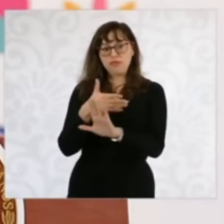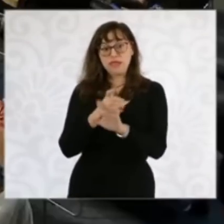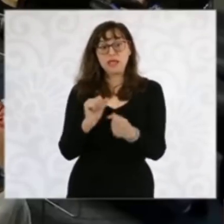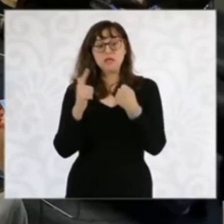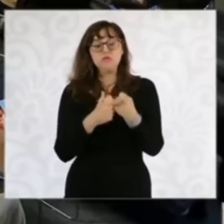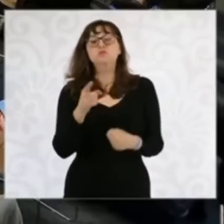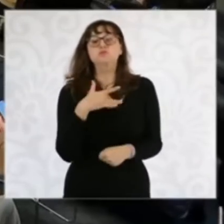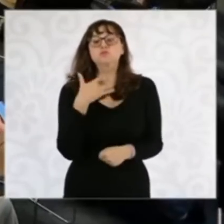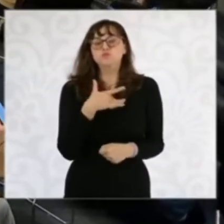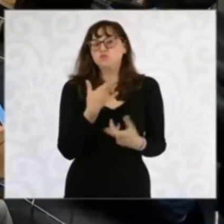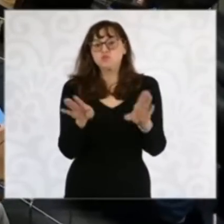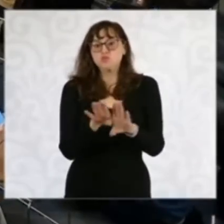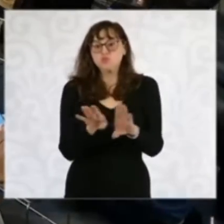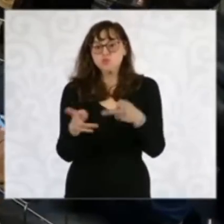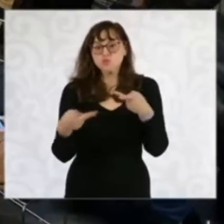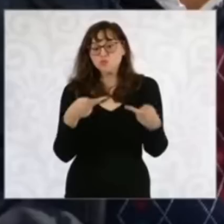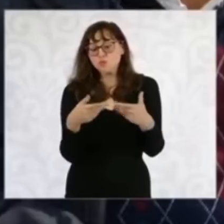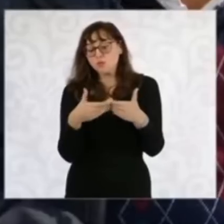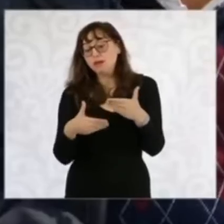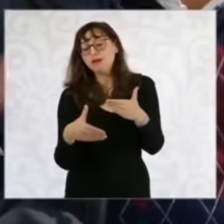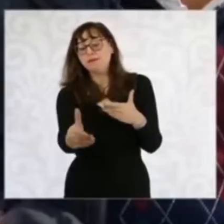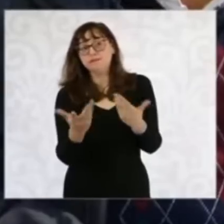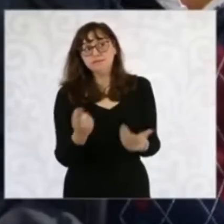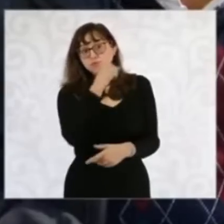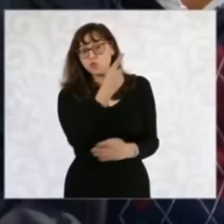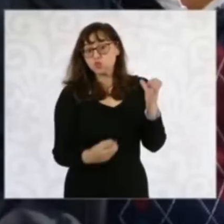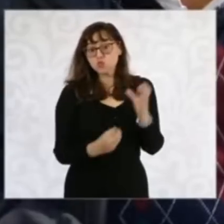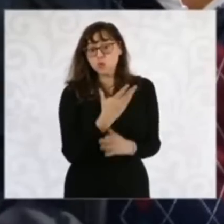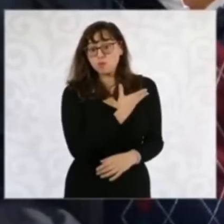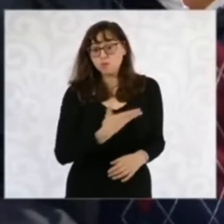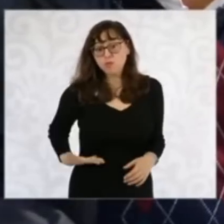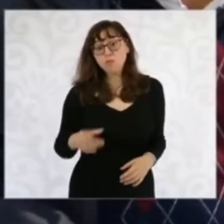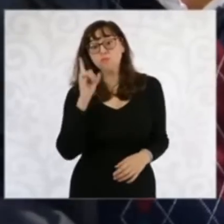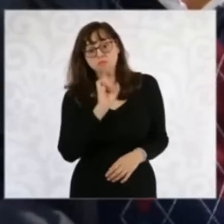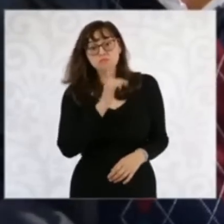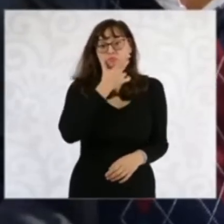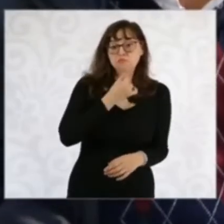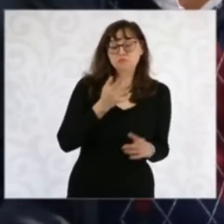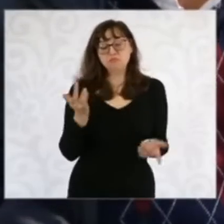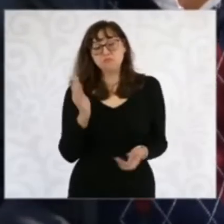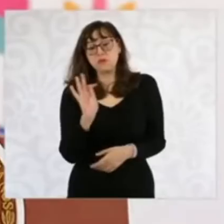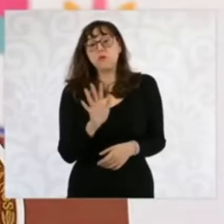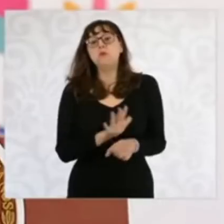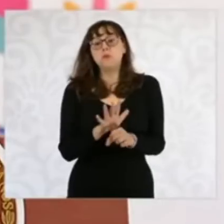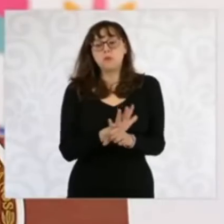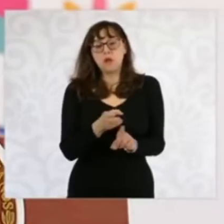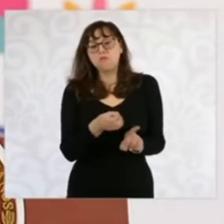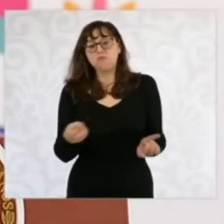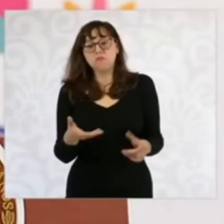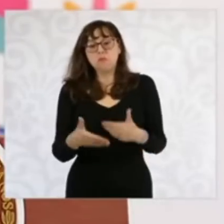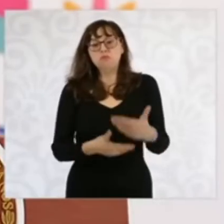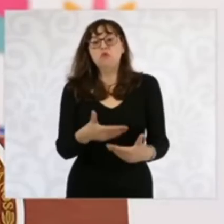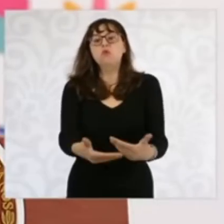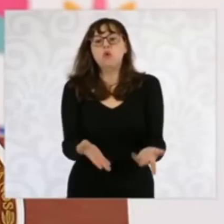preguntarle cuál sería la hoja de ruta de su gobierno, pues con la próxima presidenta o presidente de Estados Unidos. Gracias. Gracias.